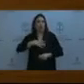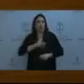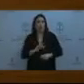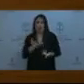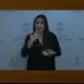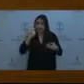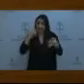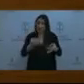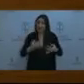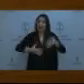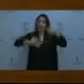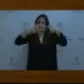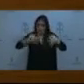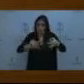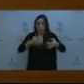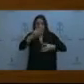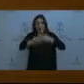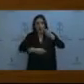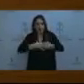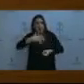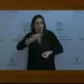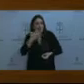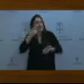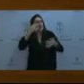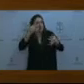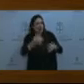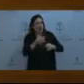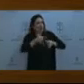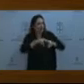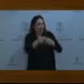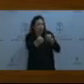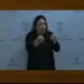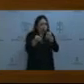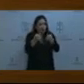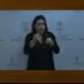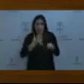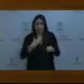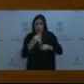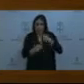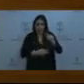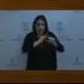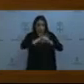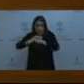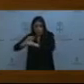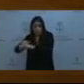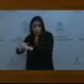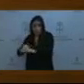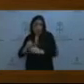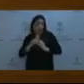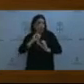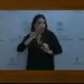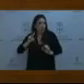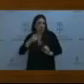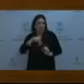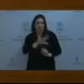verdad son seguros y de verdad son ejecutables y de verdad hay un control por parte del Principado de que los ayuntamientos hacen las cosas como las tienen que hacer. Desde mi grupo parlamentario no